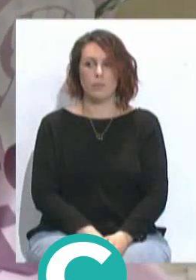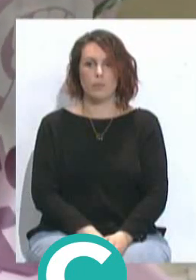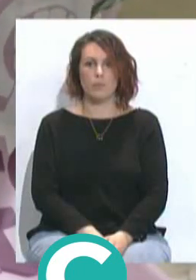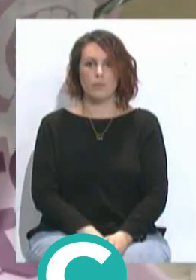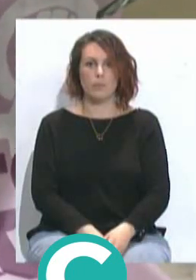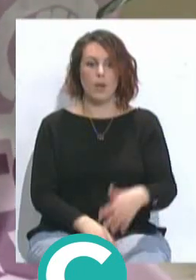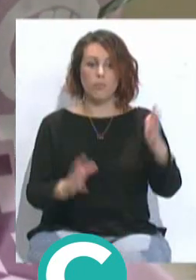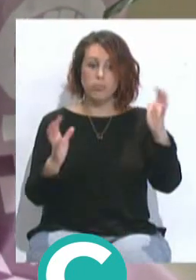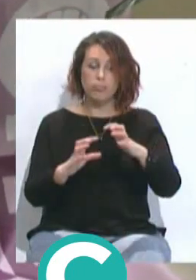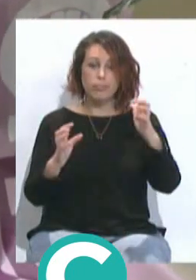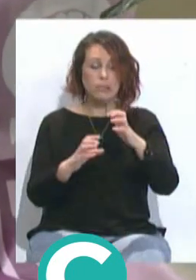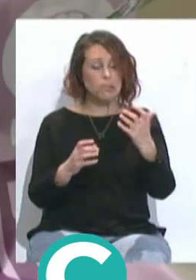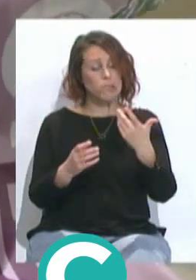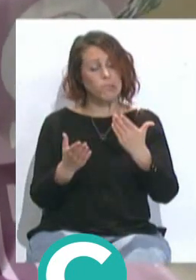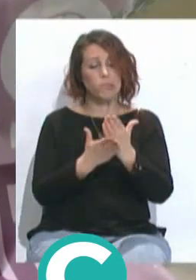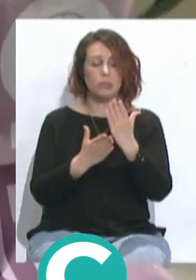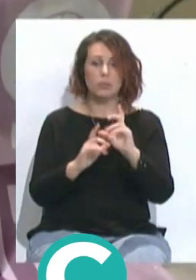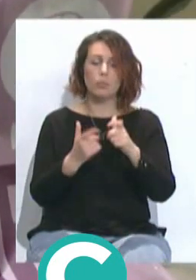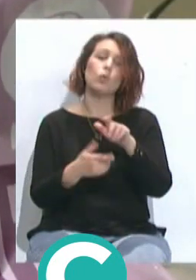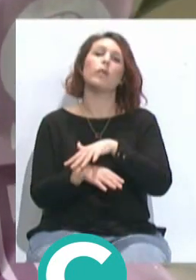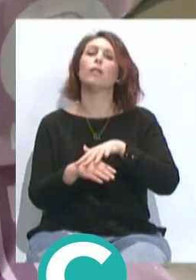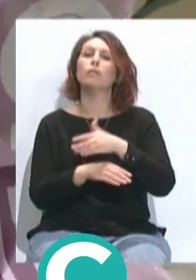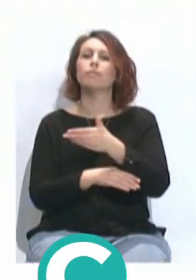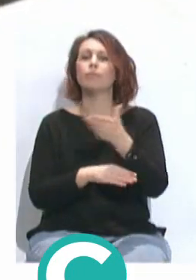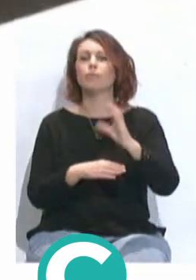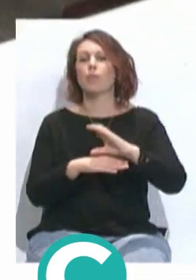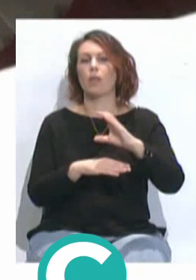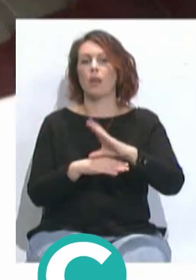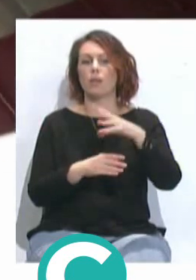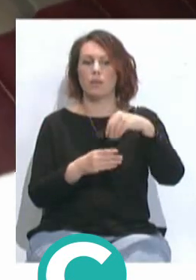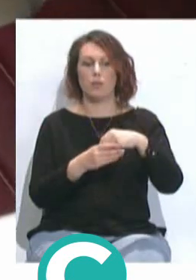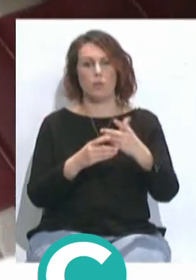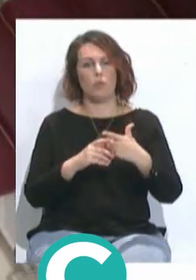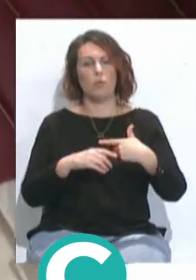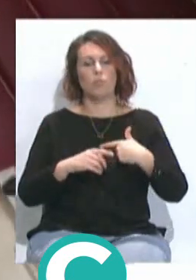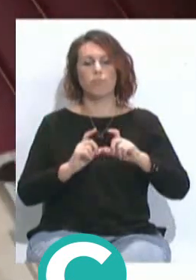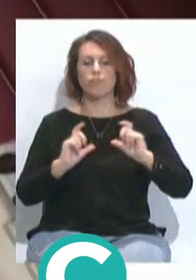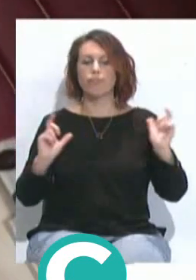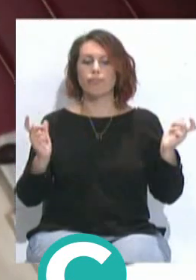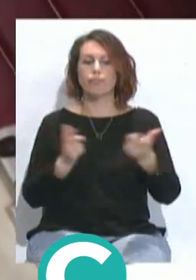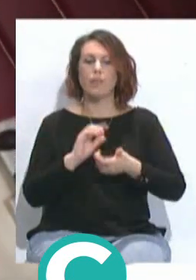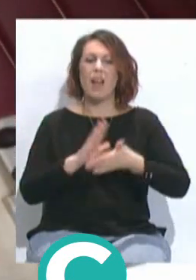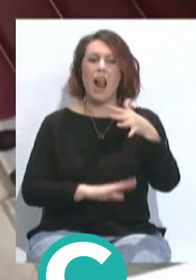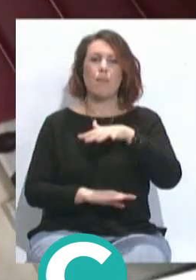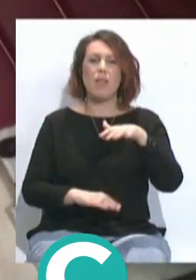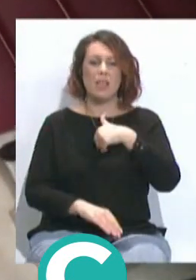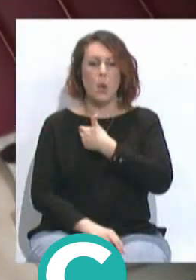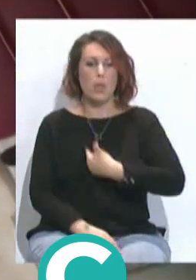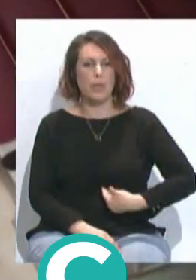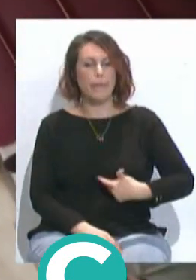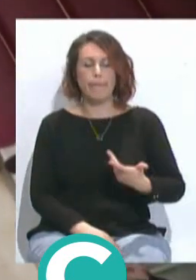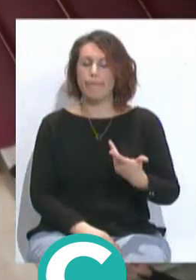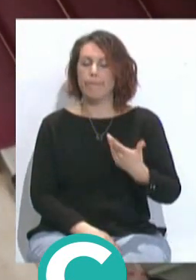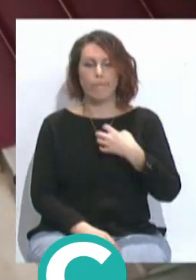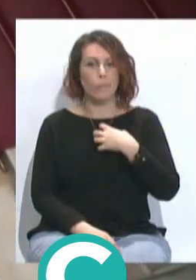La lluvia ha impedido que tanto el equipo de gobierno como el resto de los concejales que conforman el arco plenario salgan a la plaza de San Juan de Dios